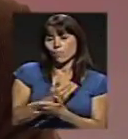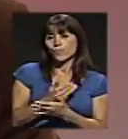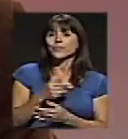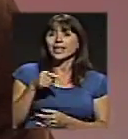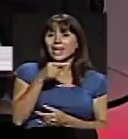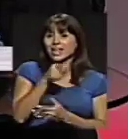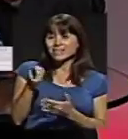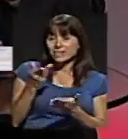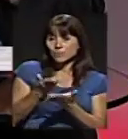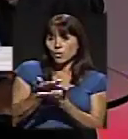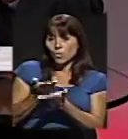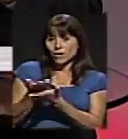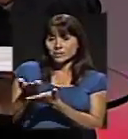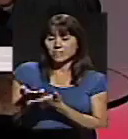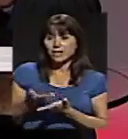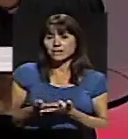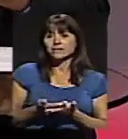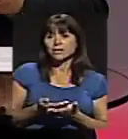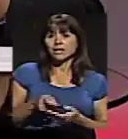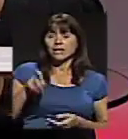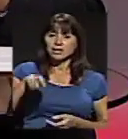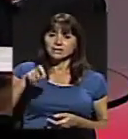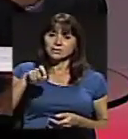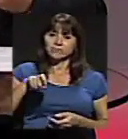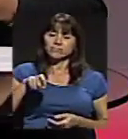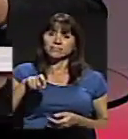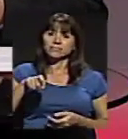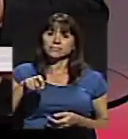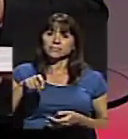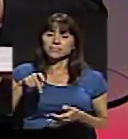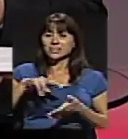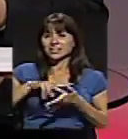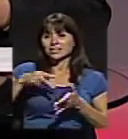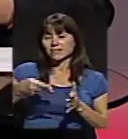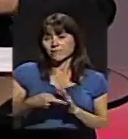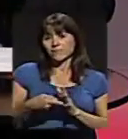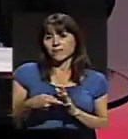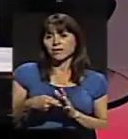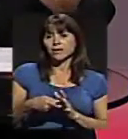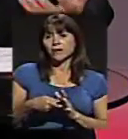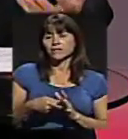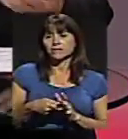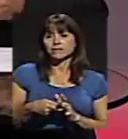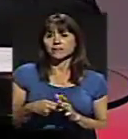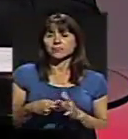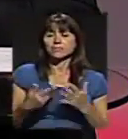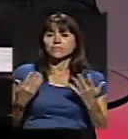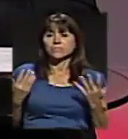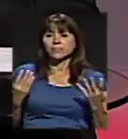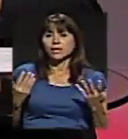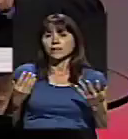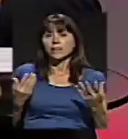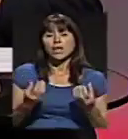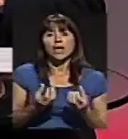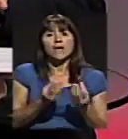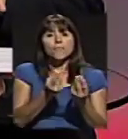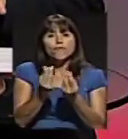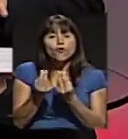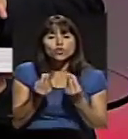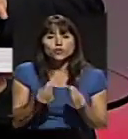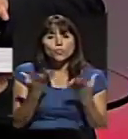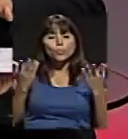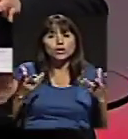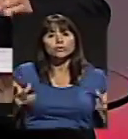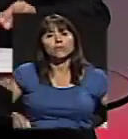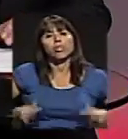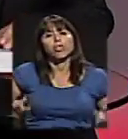estas propuestas que necesariamente van a implicar o implicarían una tremenda erogación de fondos públicos con las